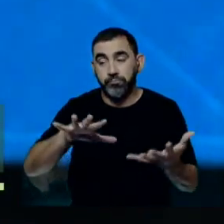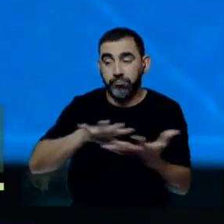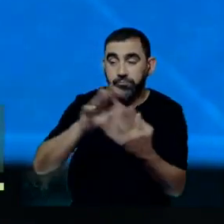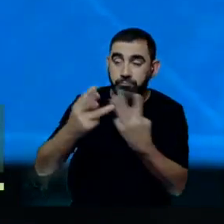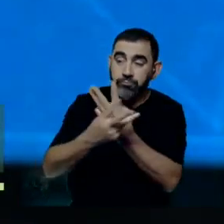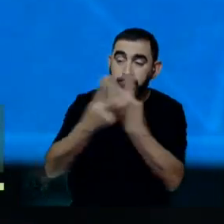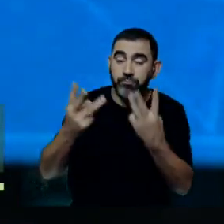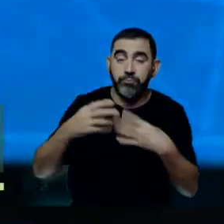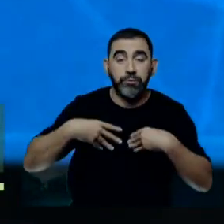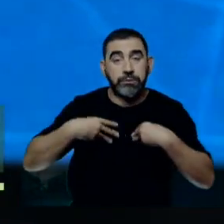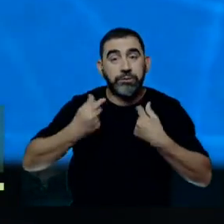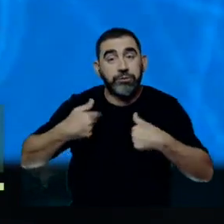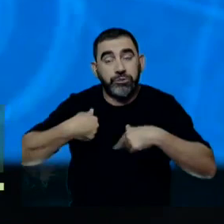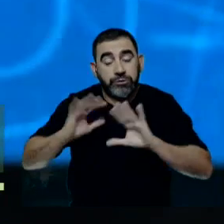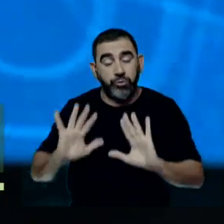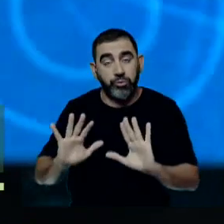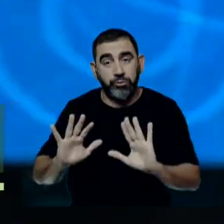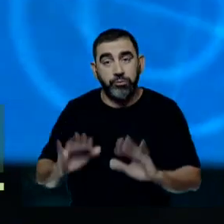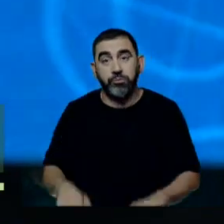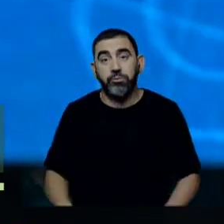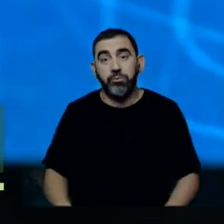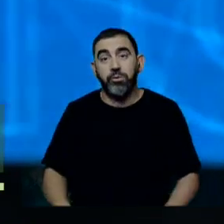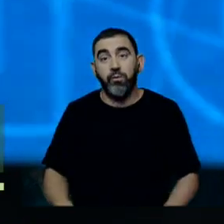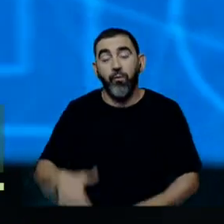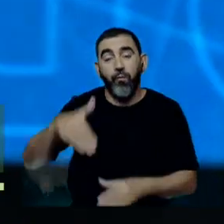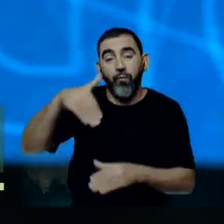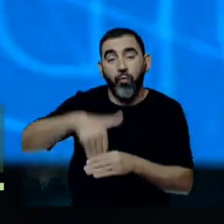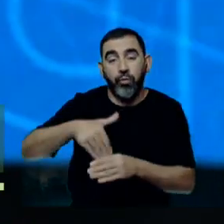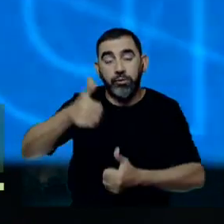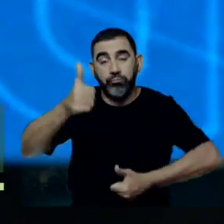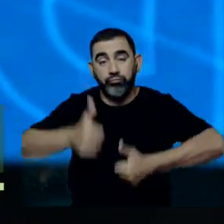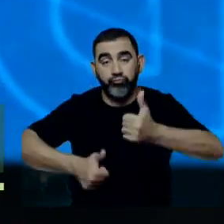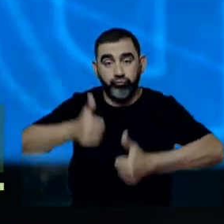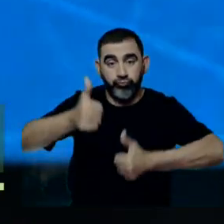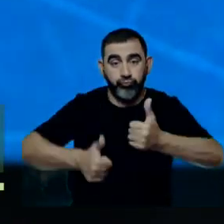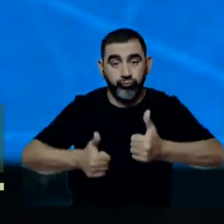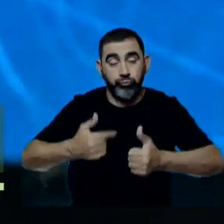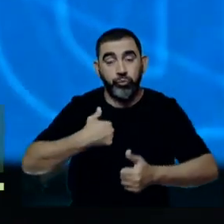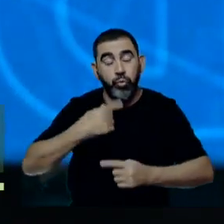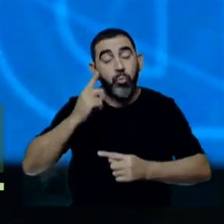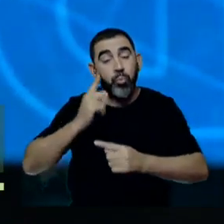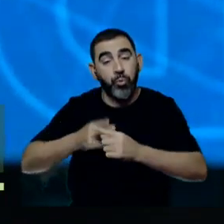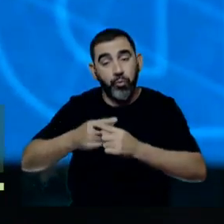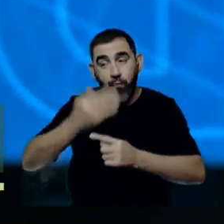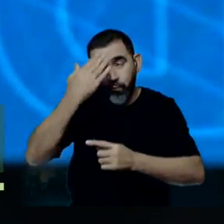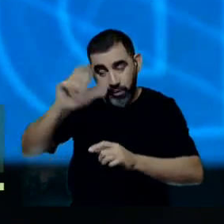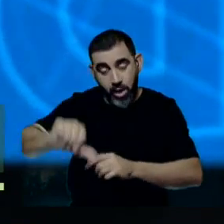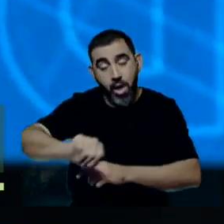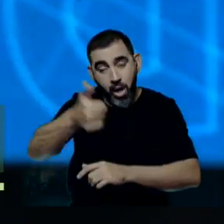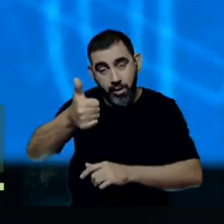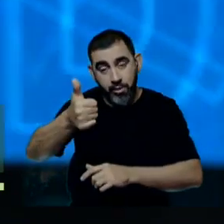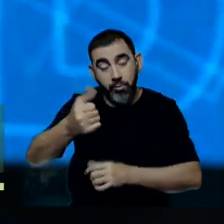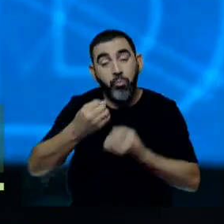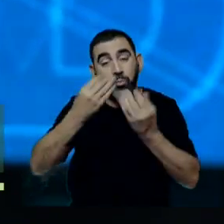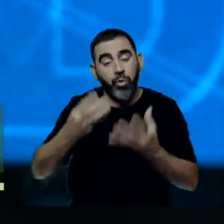conjunto, la sensación que yo tengo hoy es esa. La elección está reñida, yo soy optimista de que el Frente va a ganar